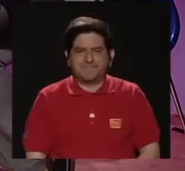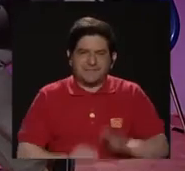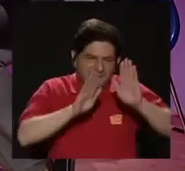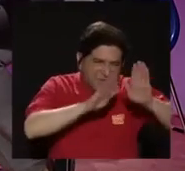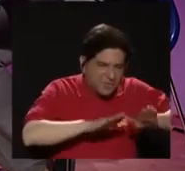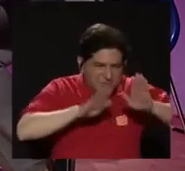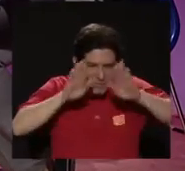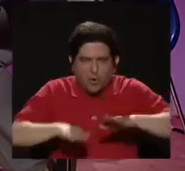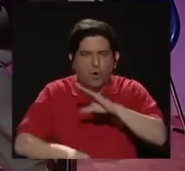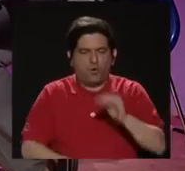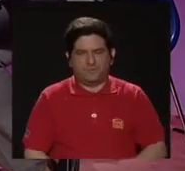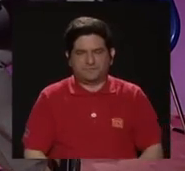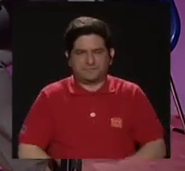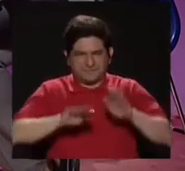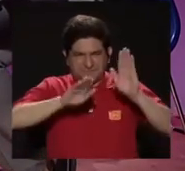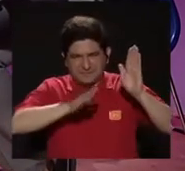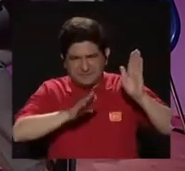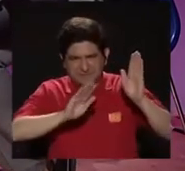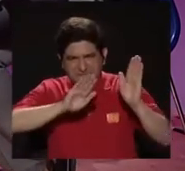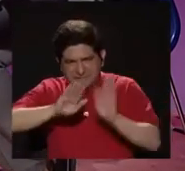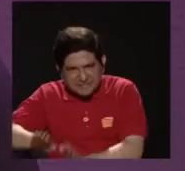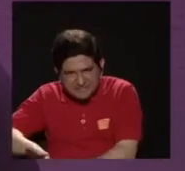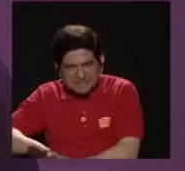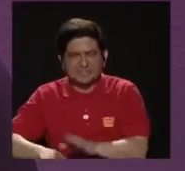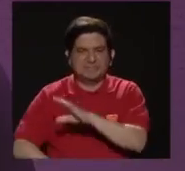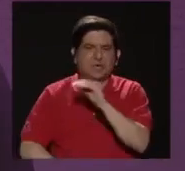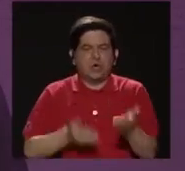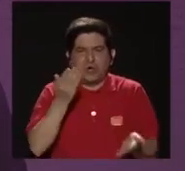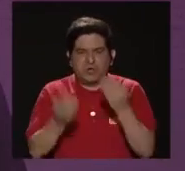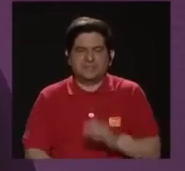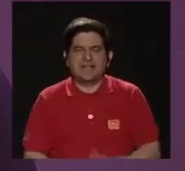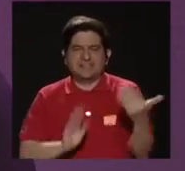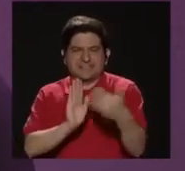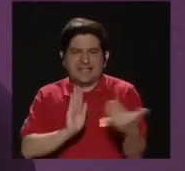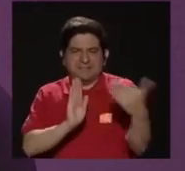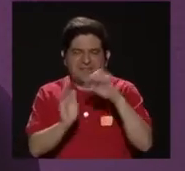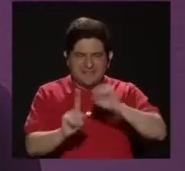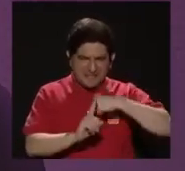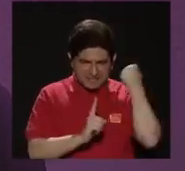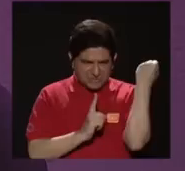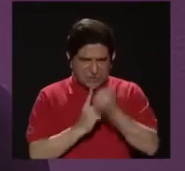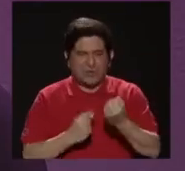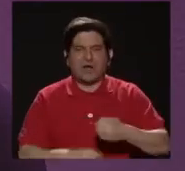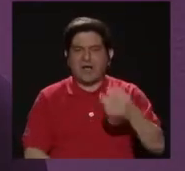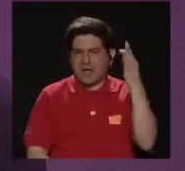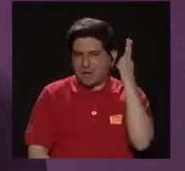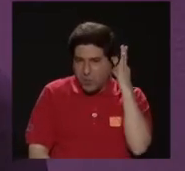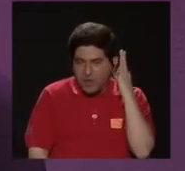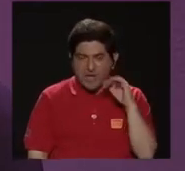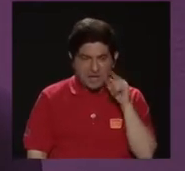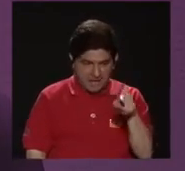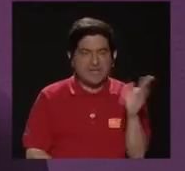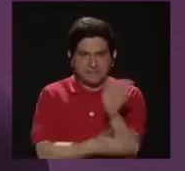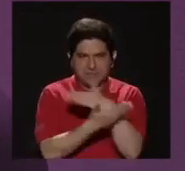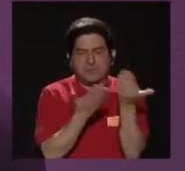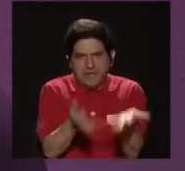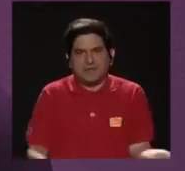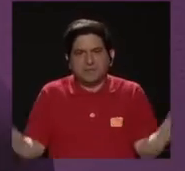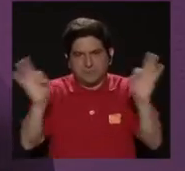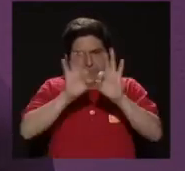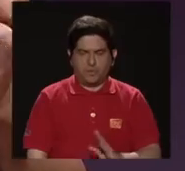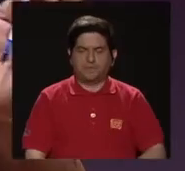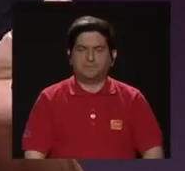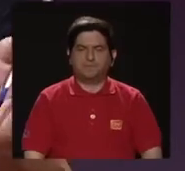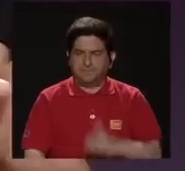sujeciones y las marginalizaciones y el daño que la sociedad ha provocado en las mujeres, pues esto es una parte importante.